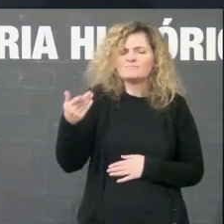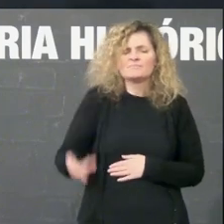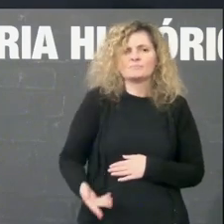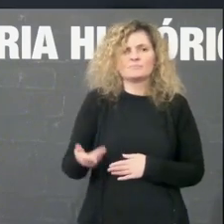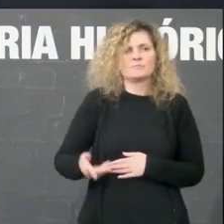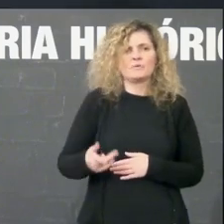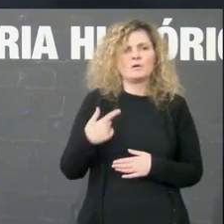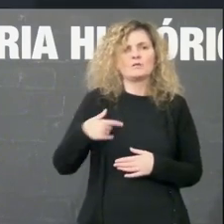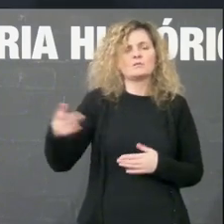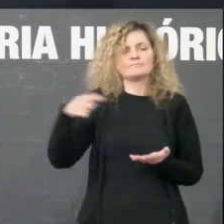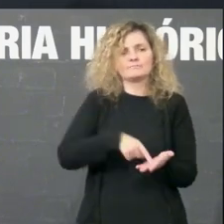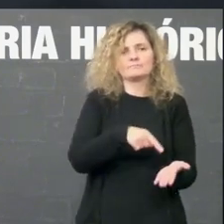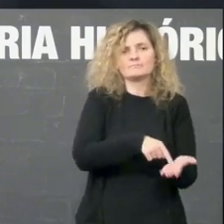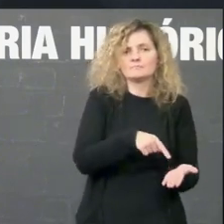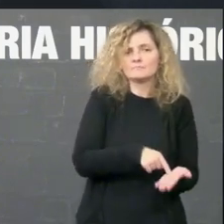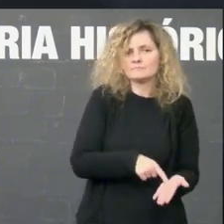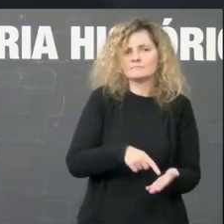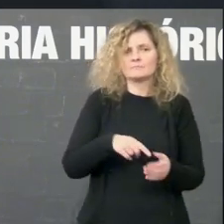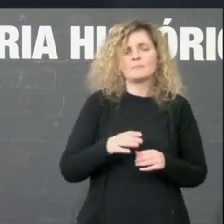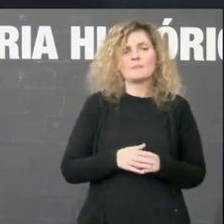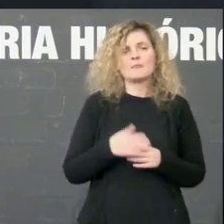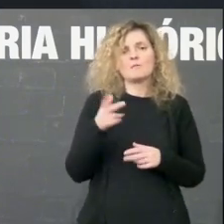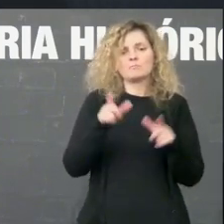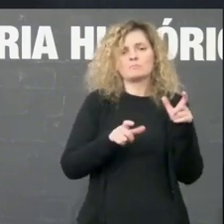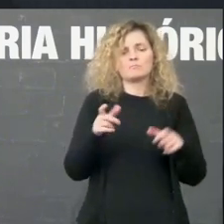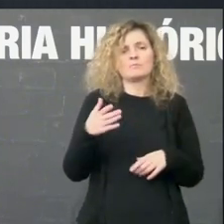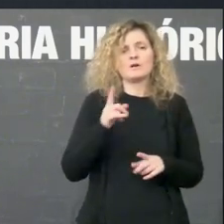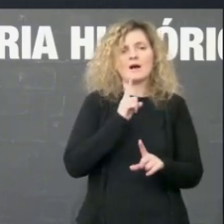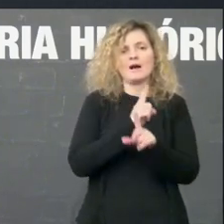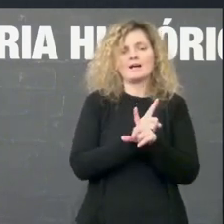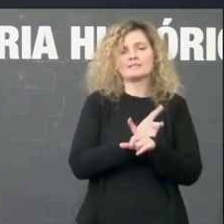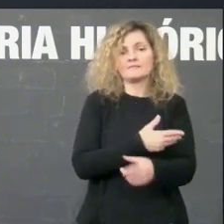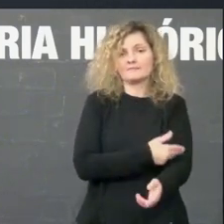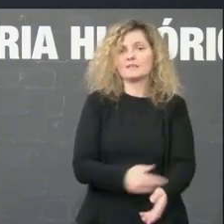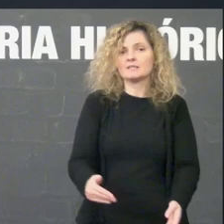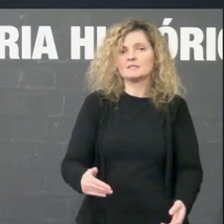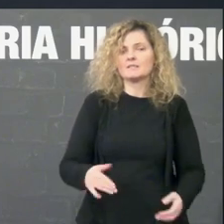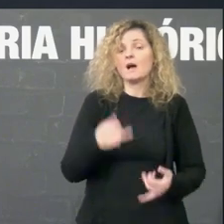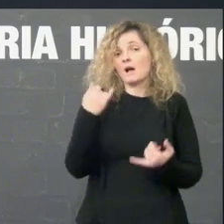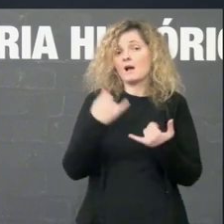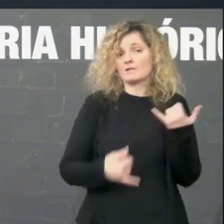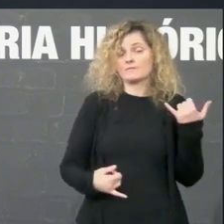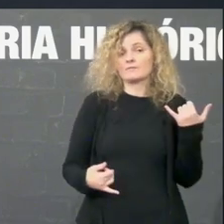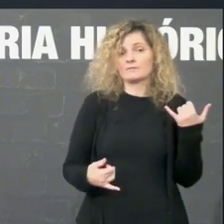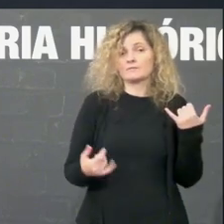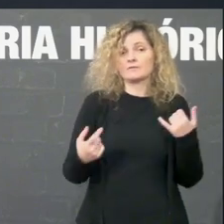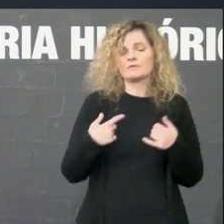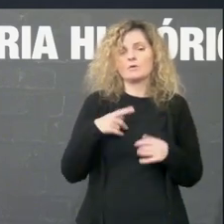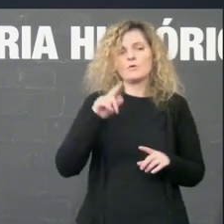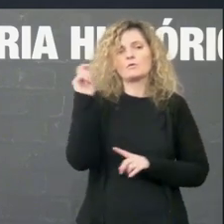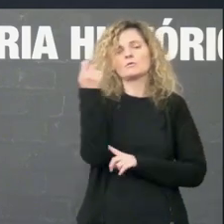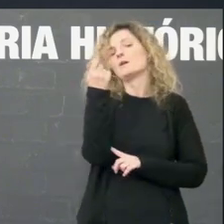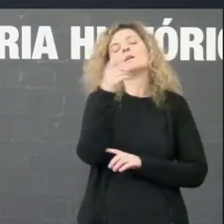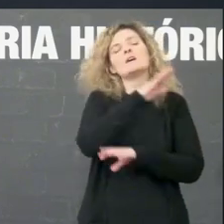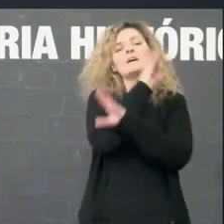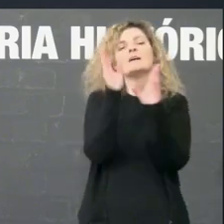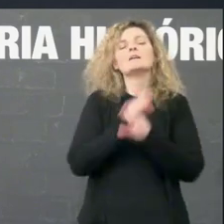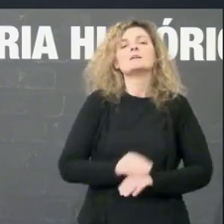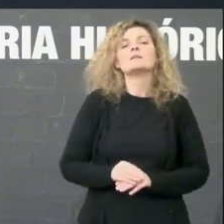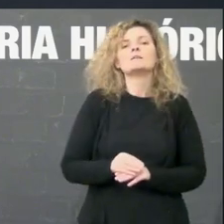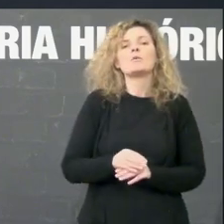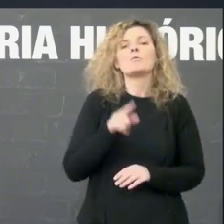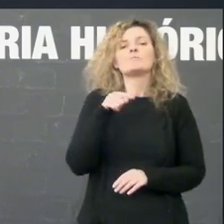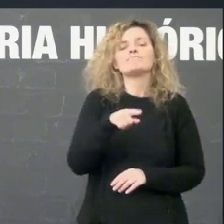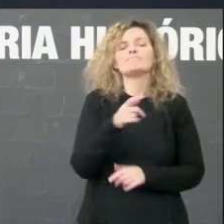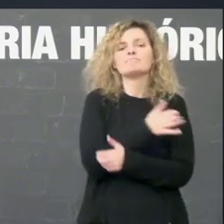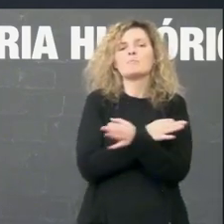y demandada y reivindicada por la oposición antifranquista, que al final solo tuvo como resultado ser